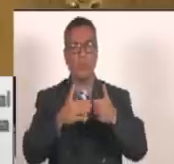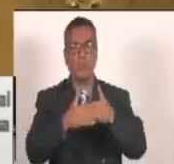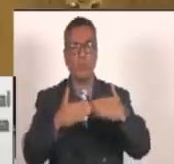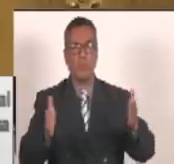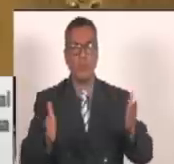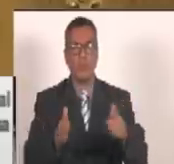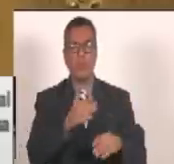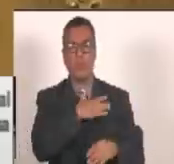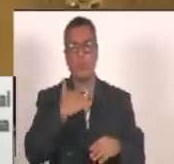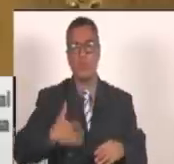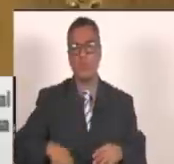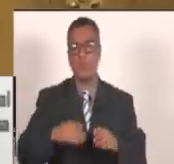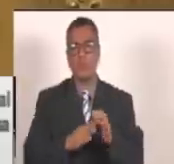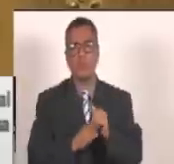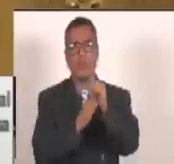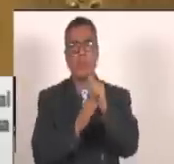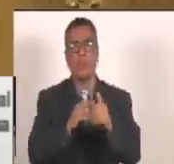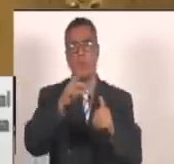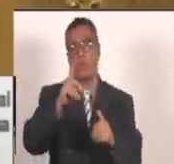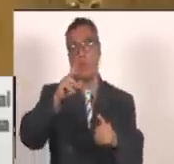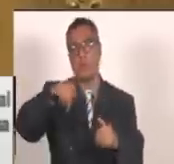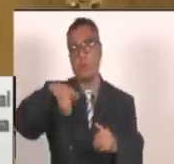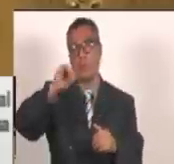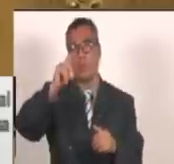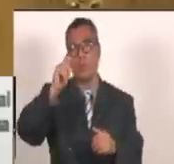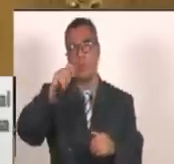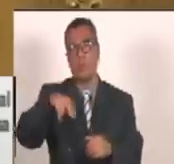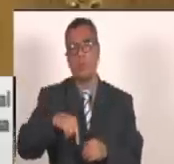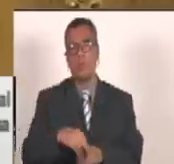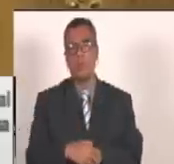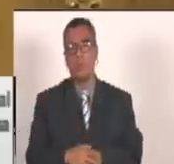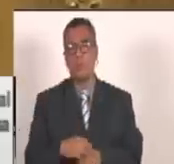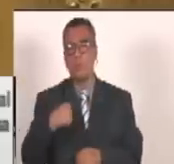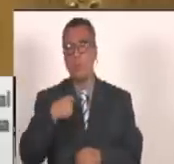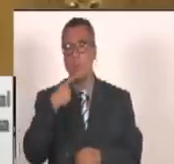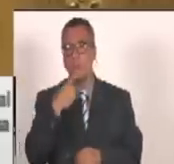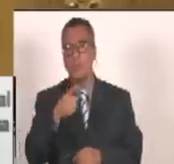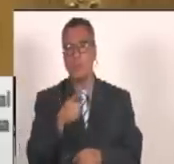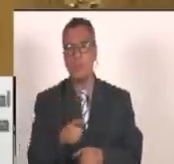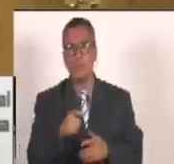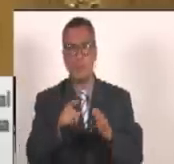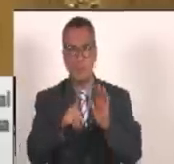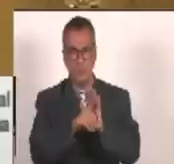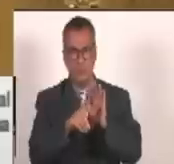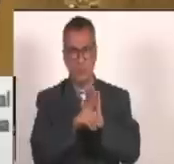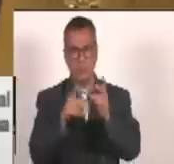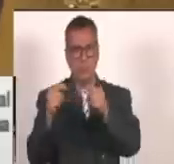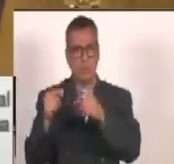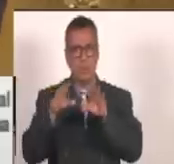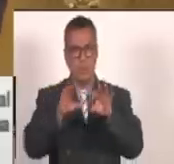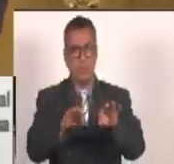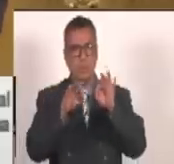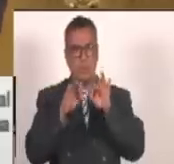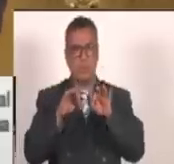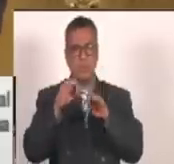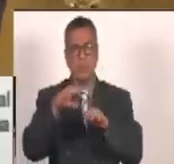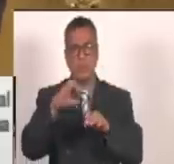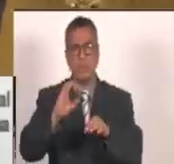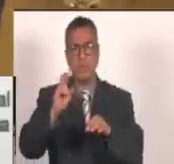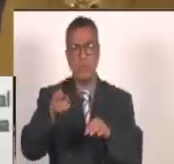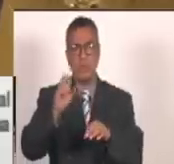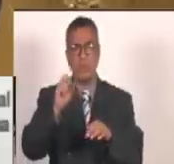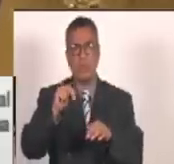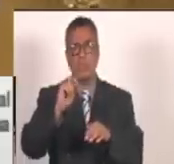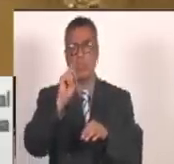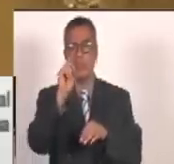China, comandada por Deng Xiaoping, que dijo: vamos a decretar unas zonas económicas especiales. Y Shenzhen